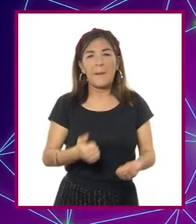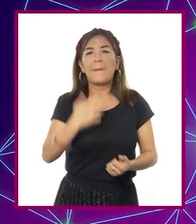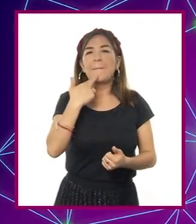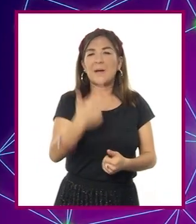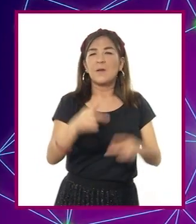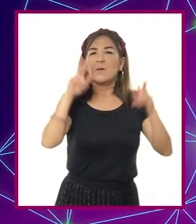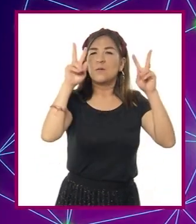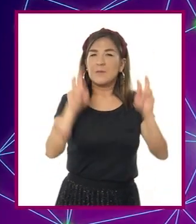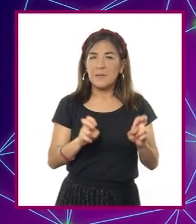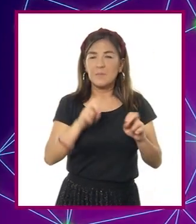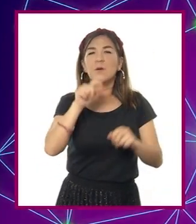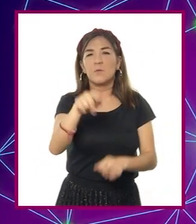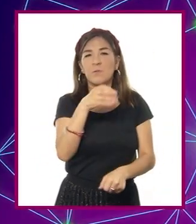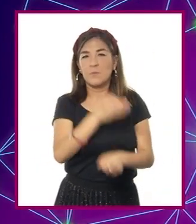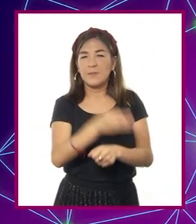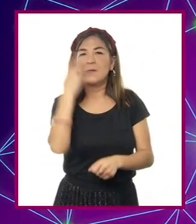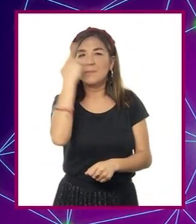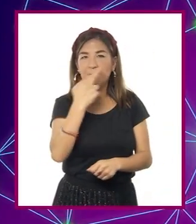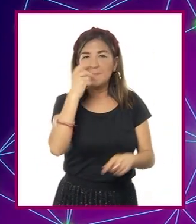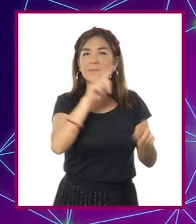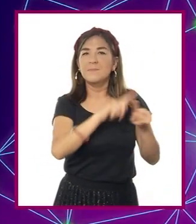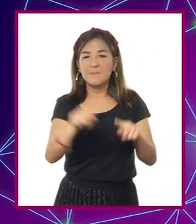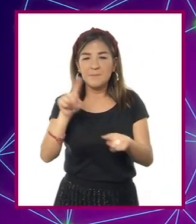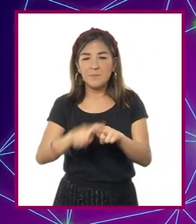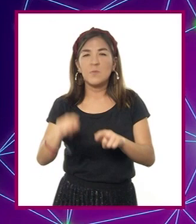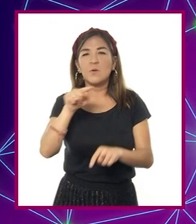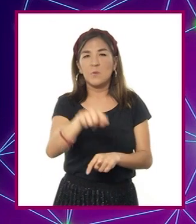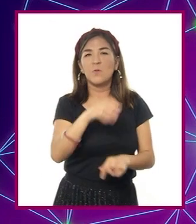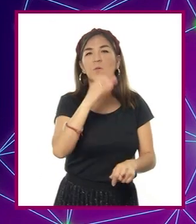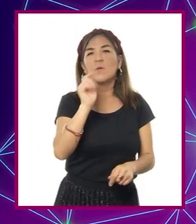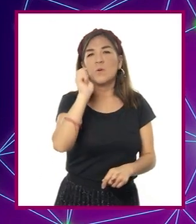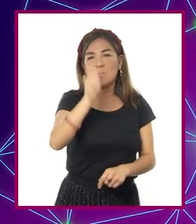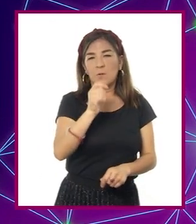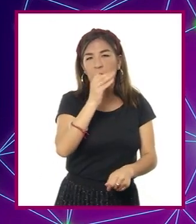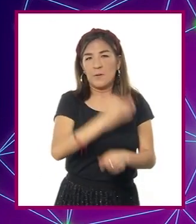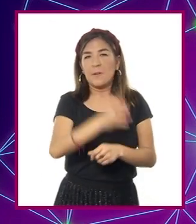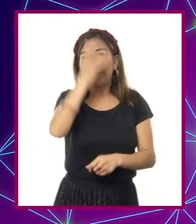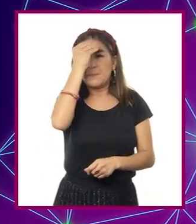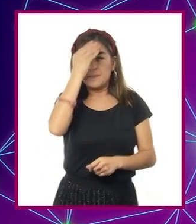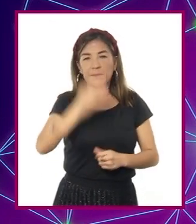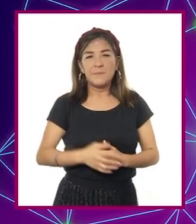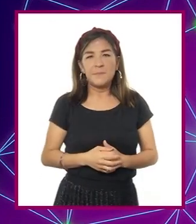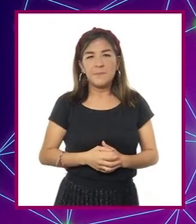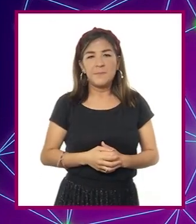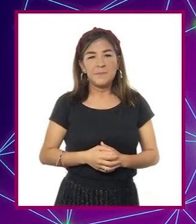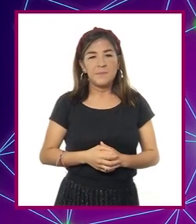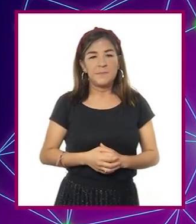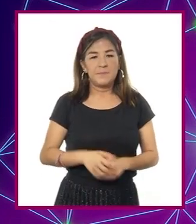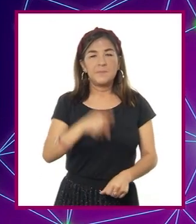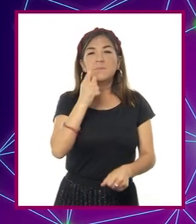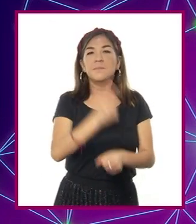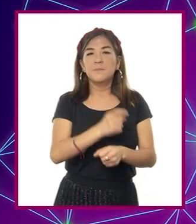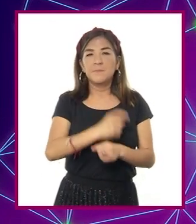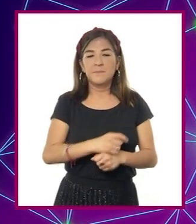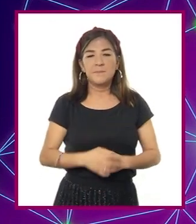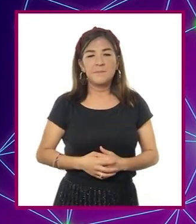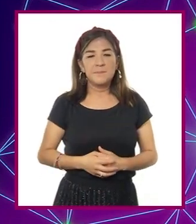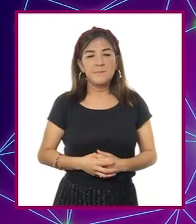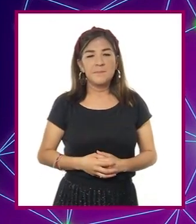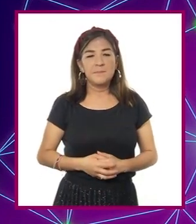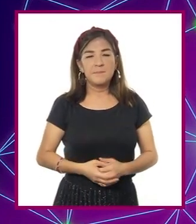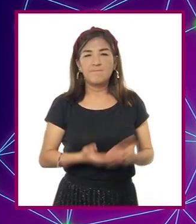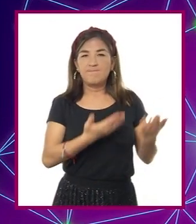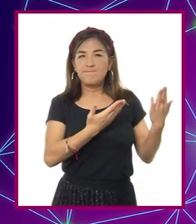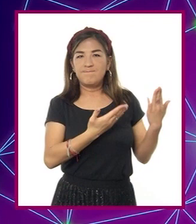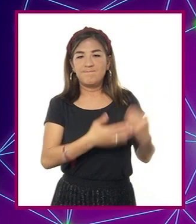tema, vamos a revisar varios conocimientos previos. Empezaremos retomando. 1. ¿Qué es